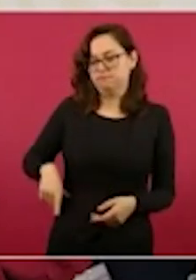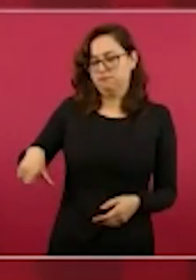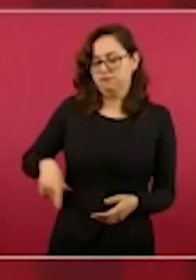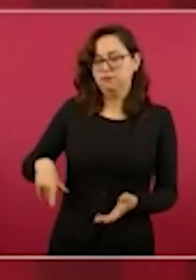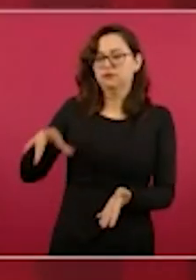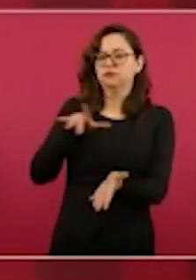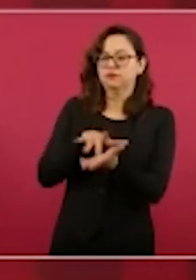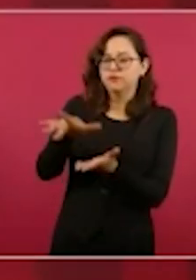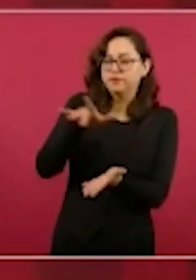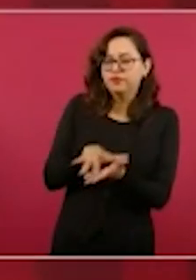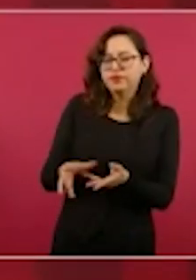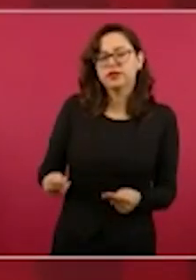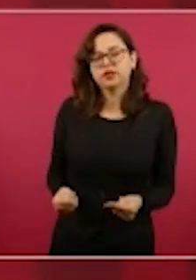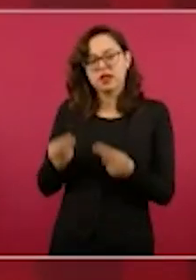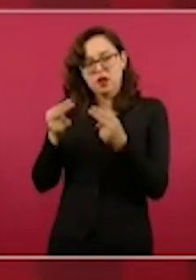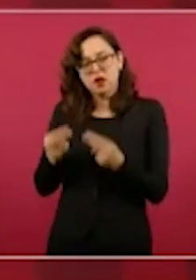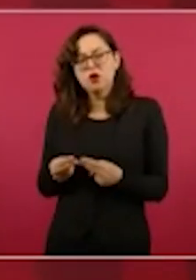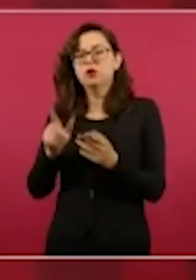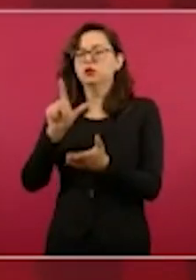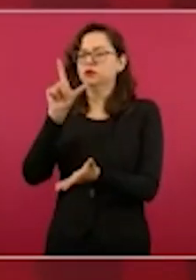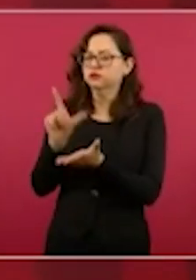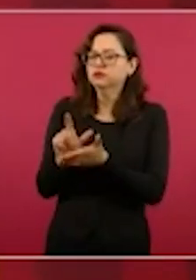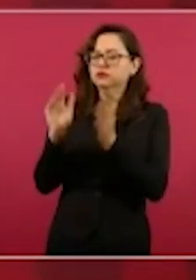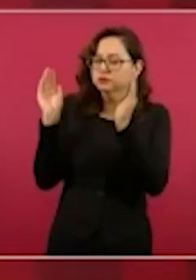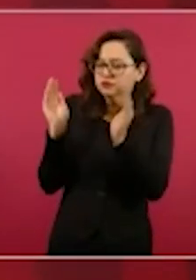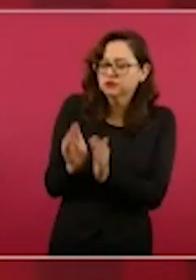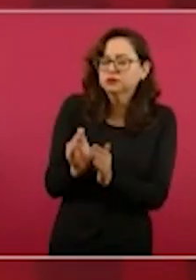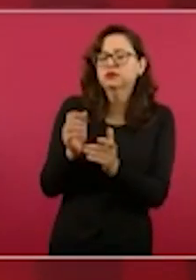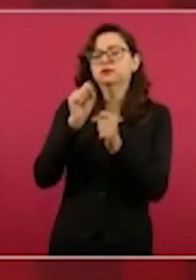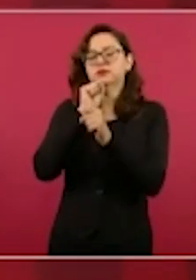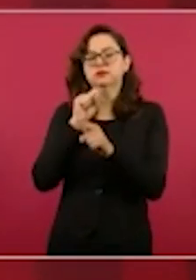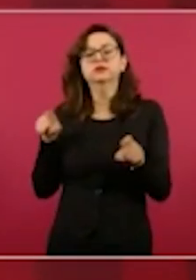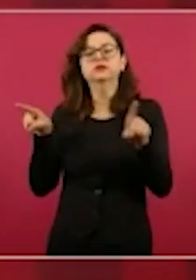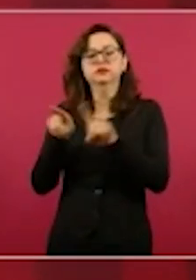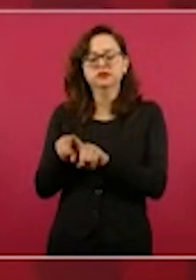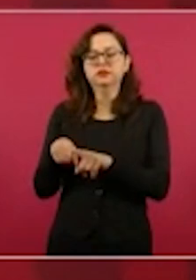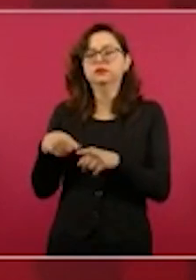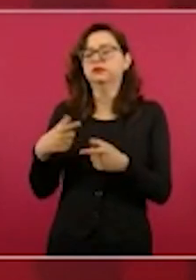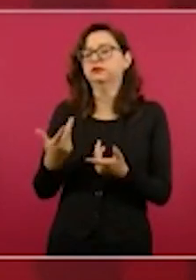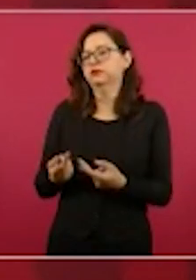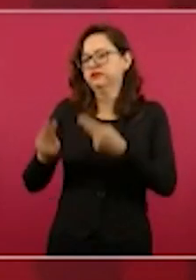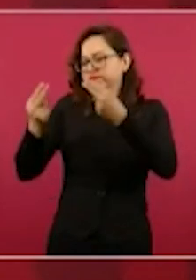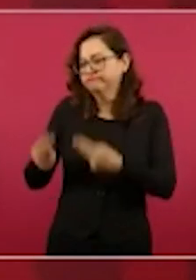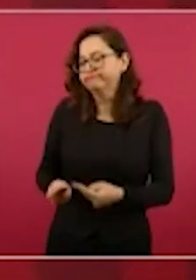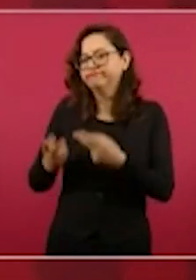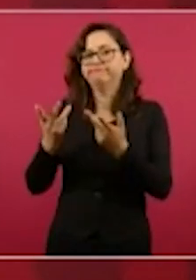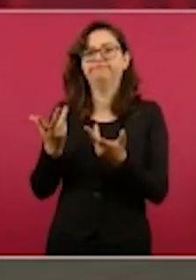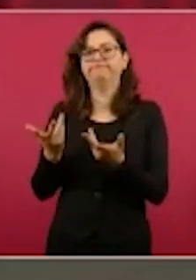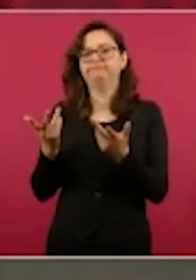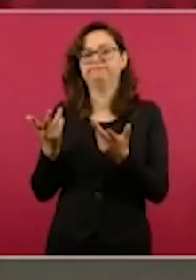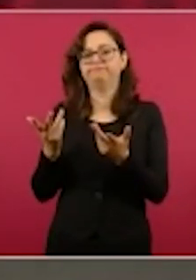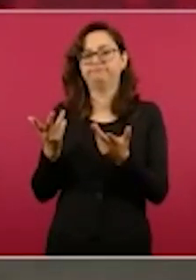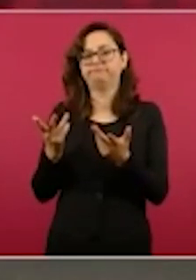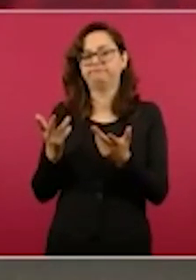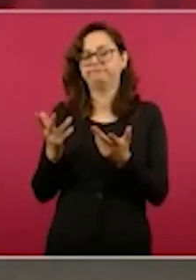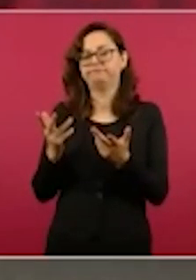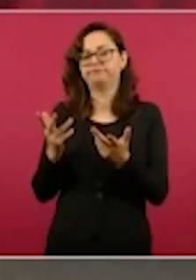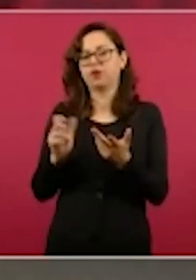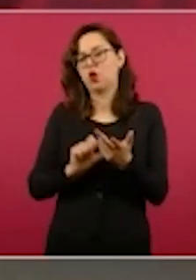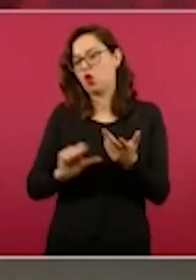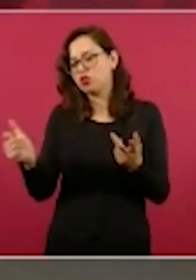comerciantes y a la gente que tenía su pequeño negocio y también a los que